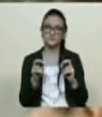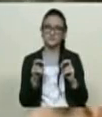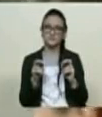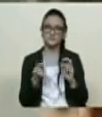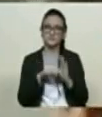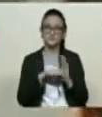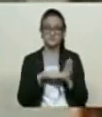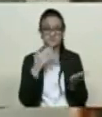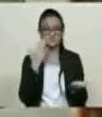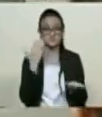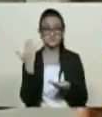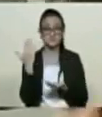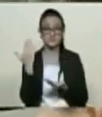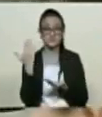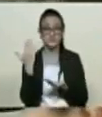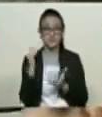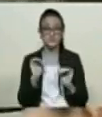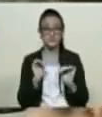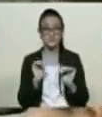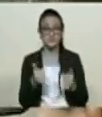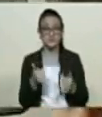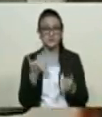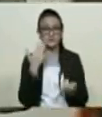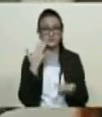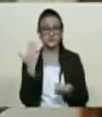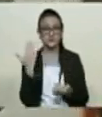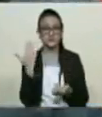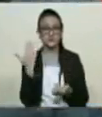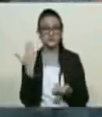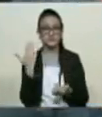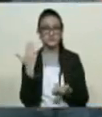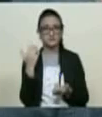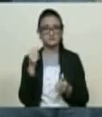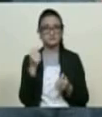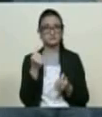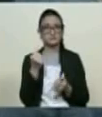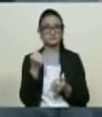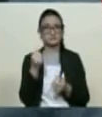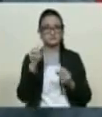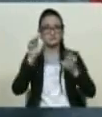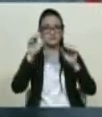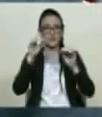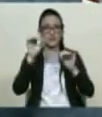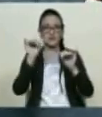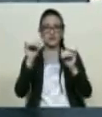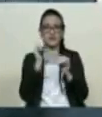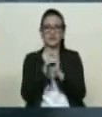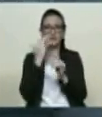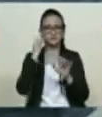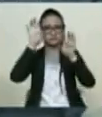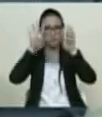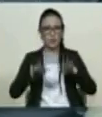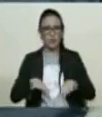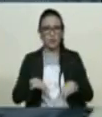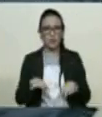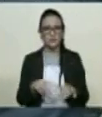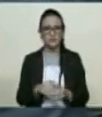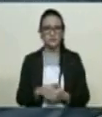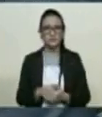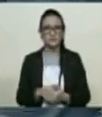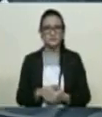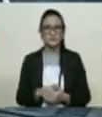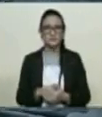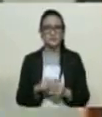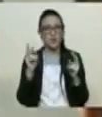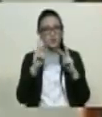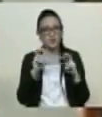ahí vamos a comenzar a ver en cualquier momento las láminas. Dentro de las auditorías técnicas tenemos de las